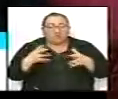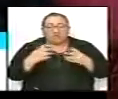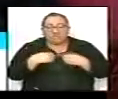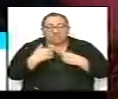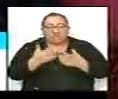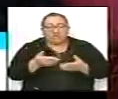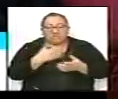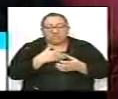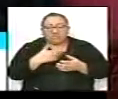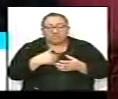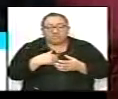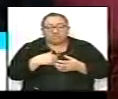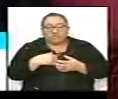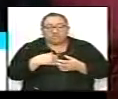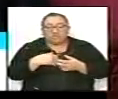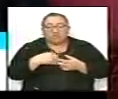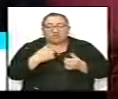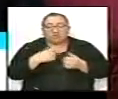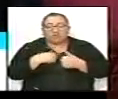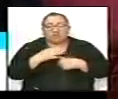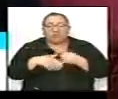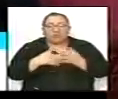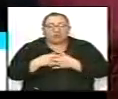eso, presidenta. Entonces yo